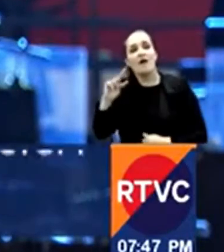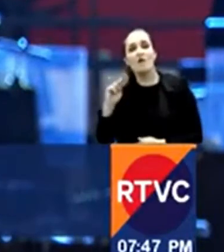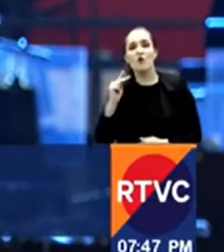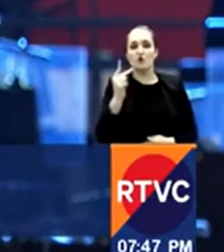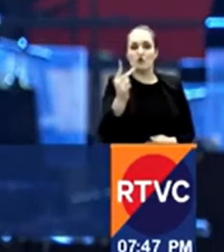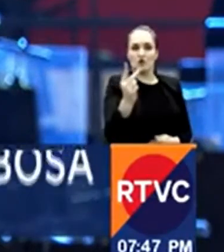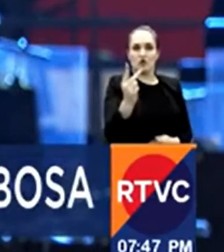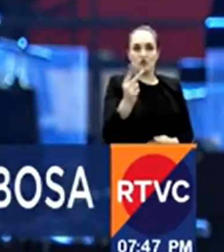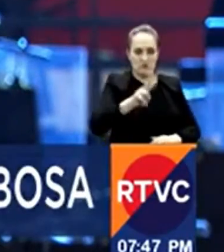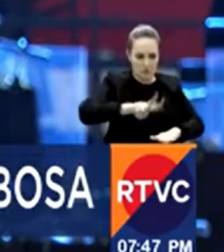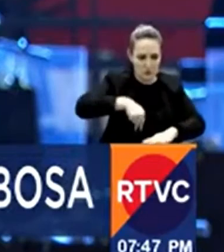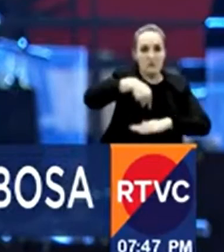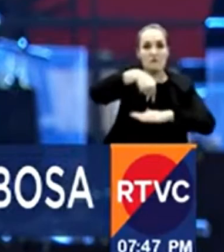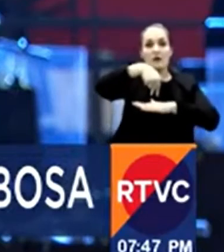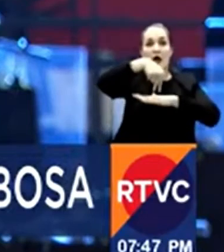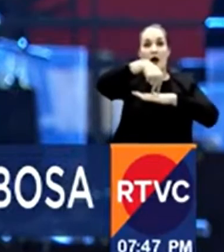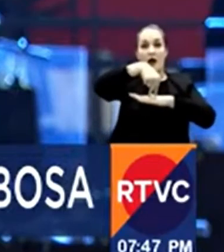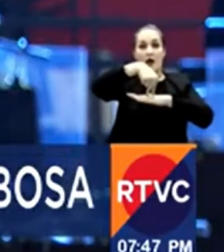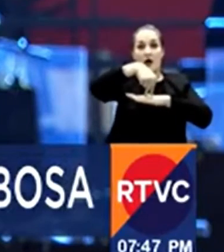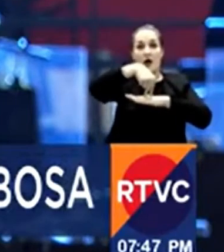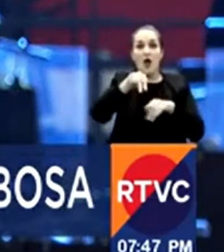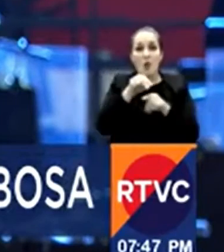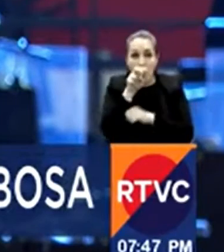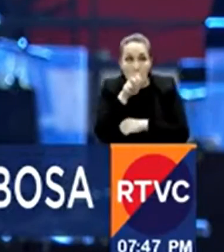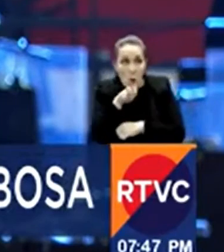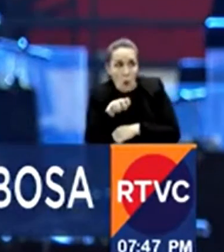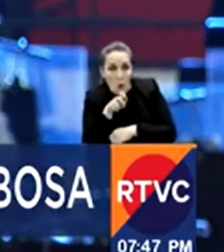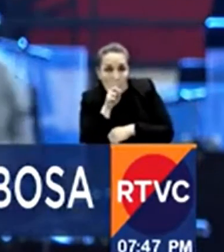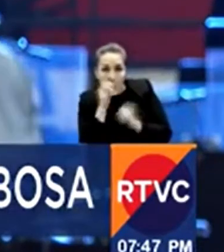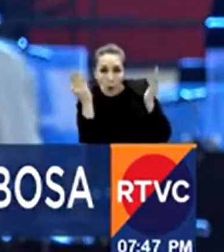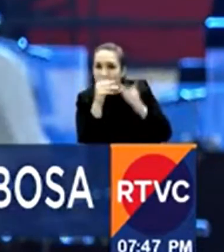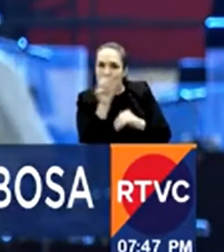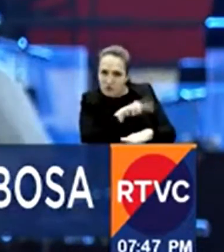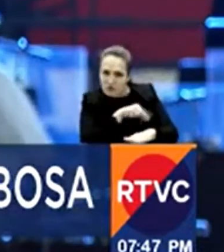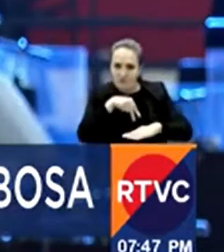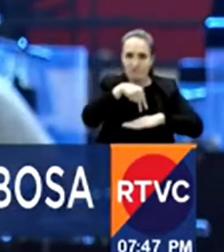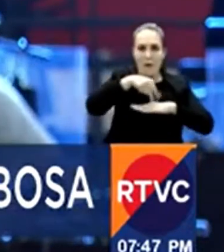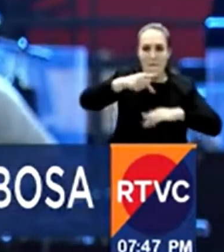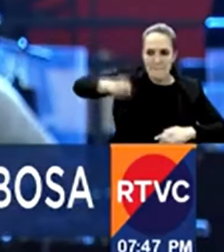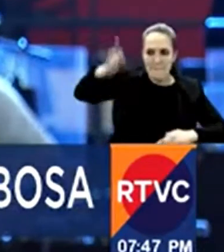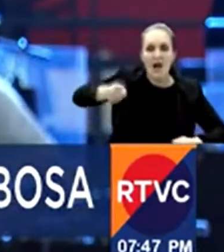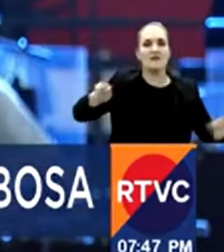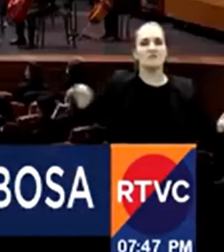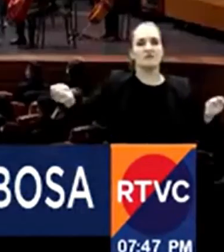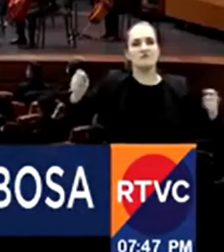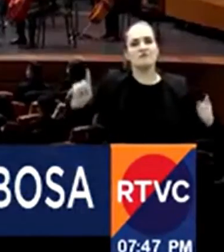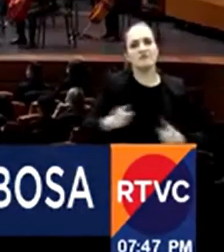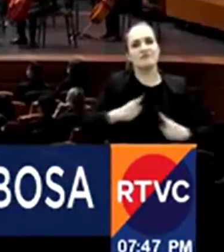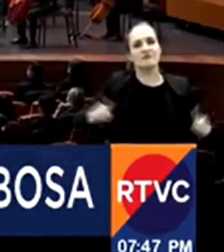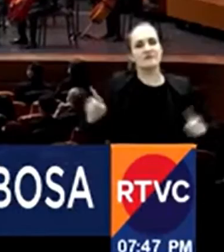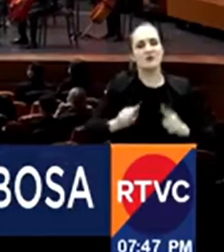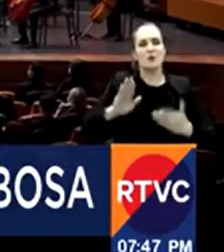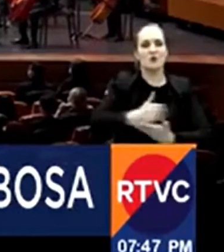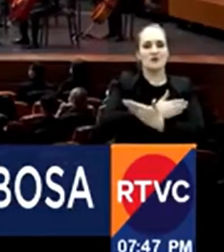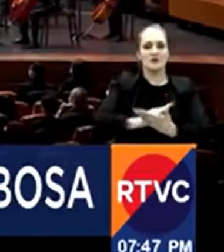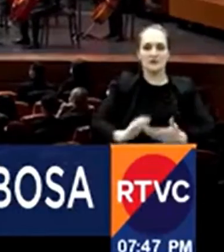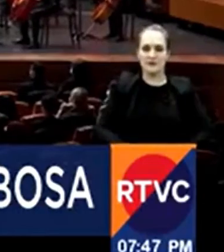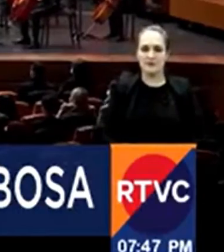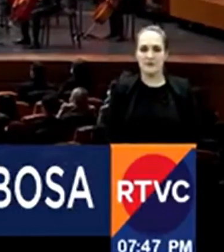pararse, de tener una voz, de no ser invisibles ante la sociedad, sino tener una voz de mando dentro de la música clásica.